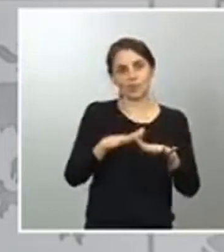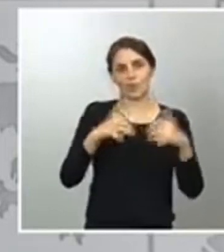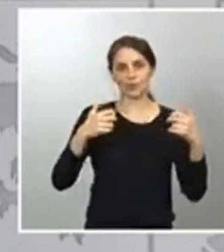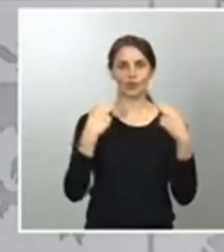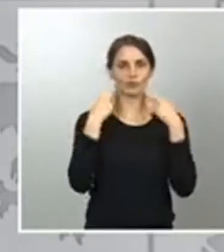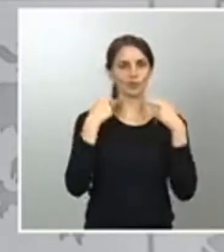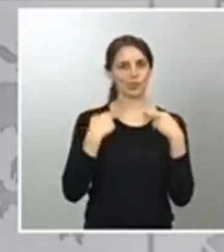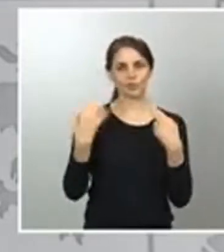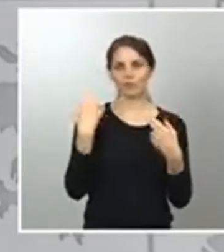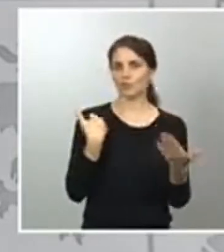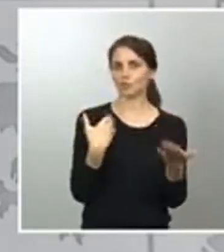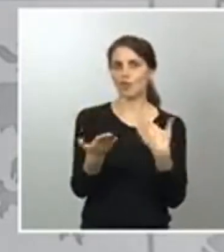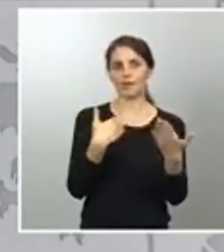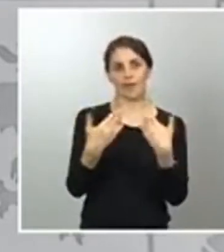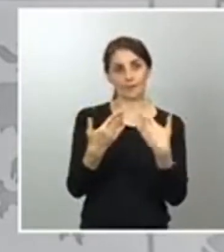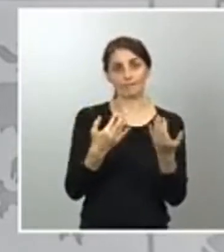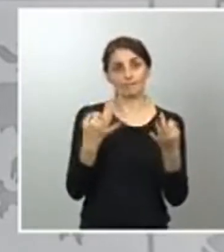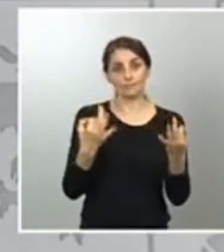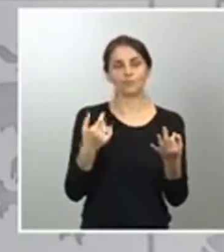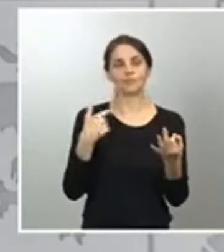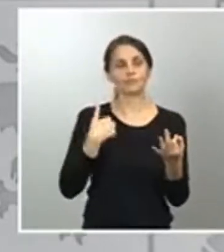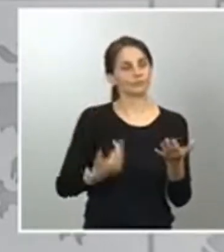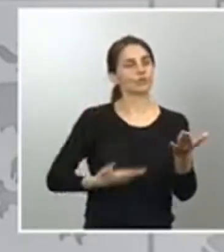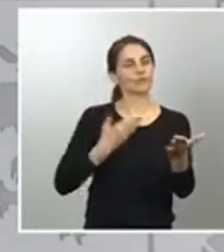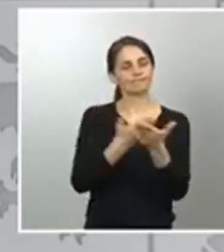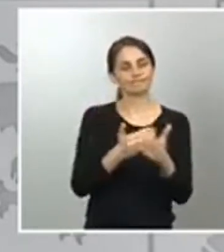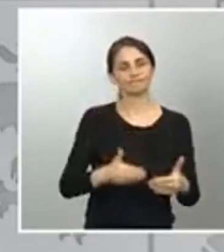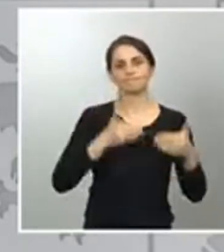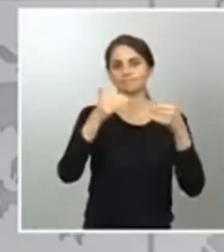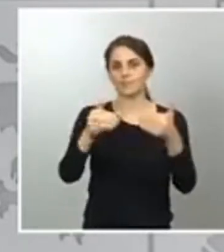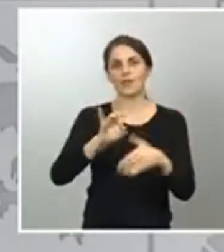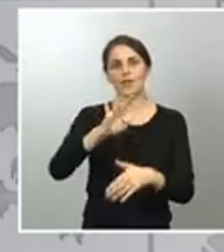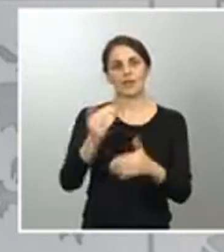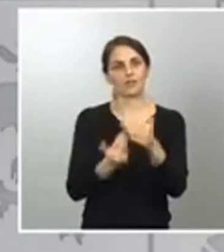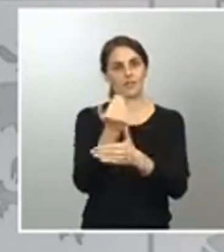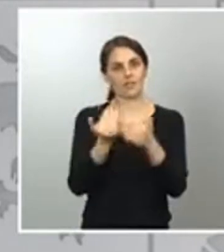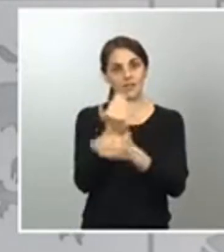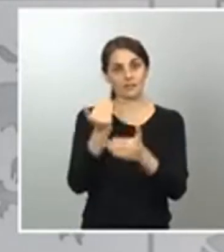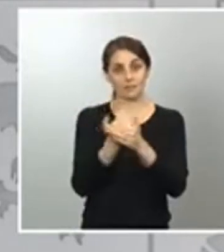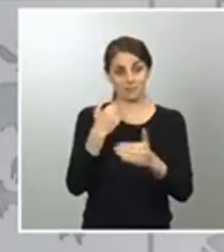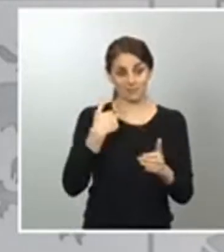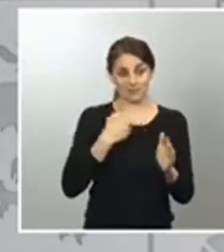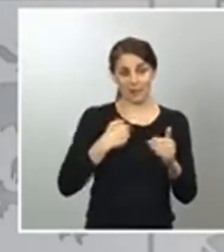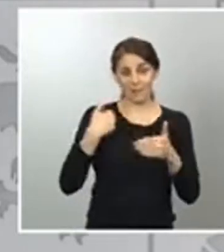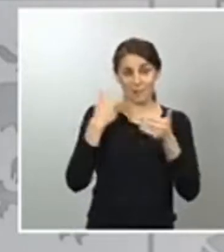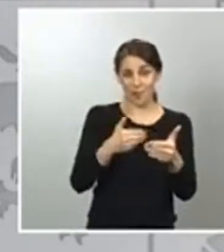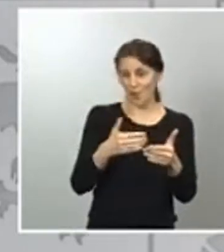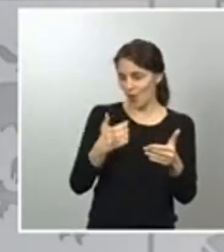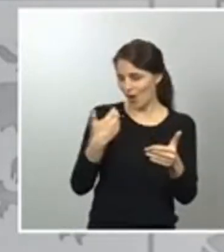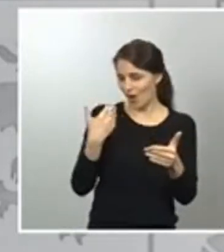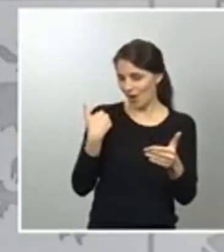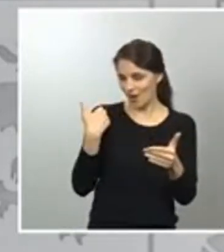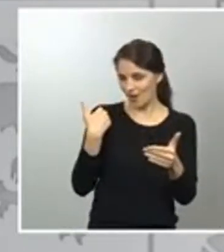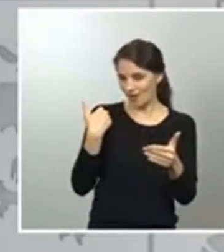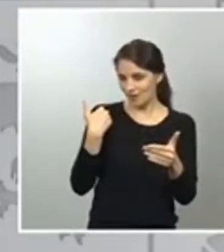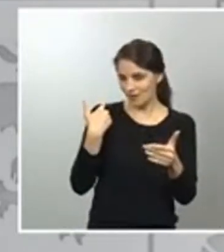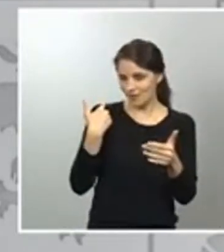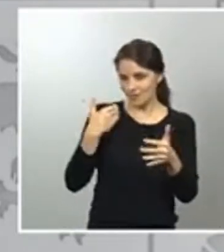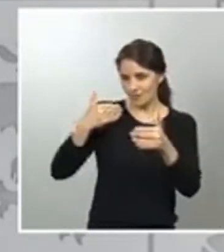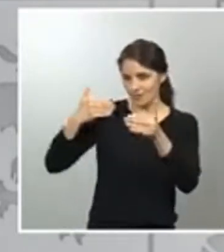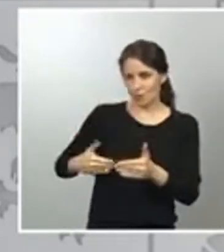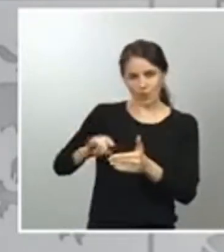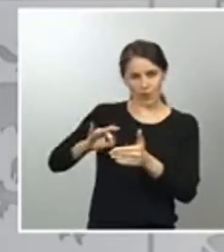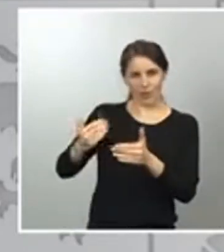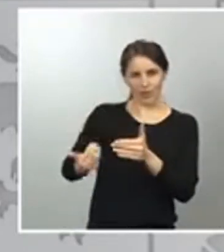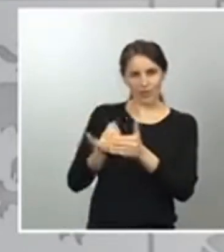plantearemos esa nueva prórroga al Congreso de los Diputados cuando termine la prórroga que hemos planteado para estos 15 días, que,